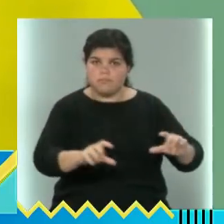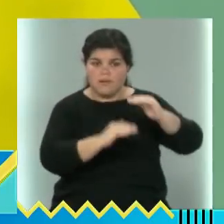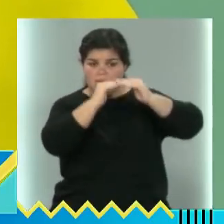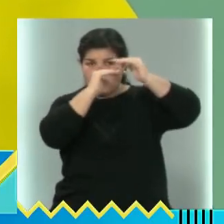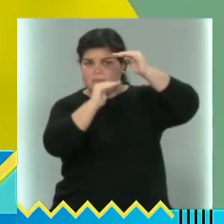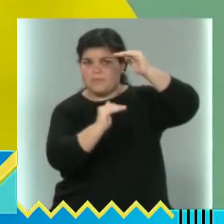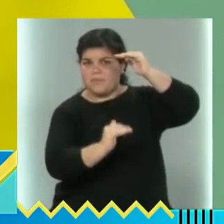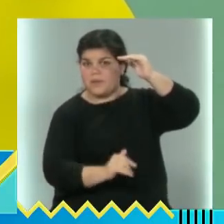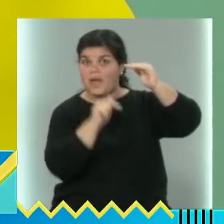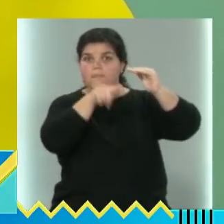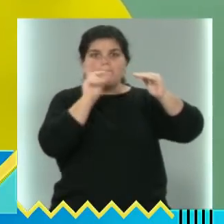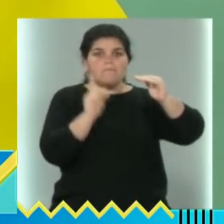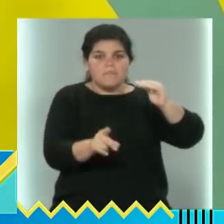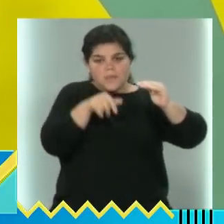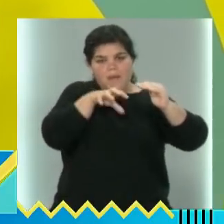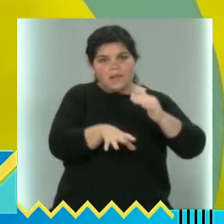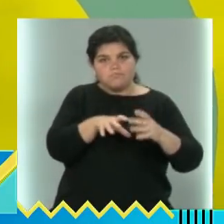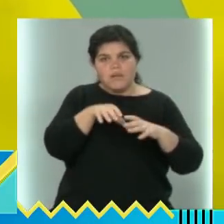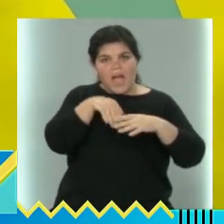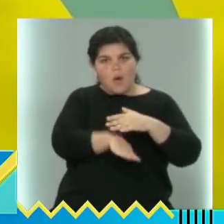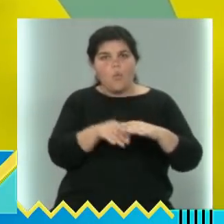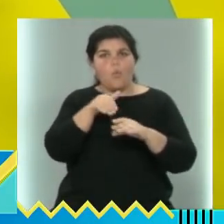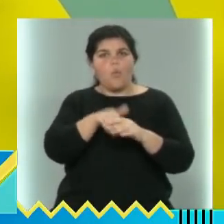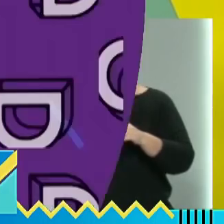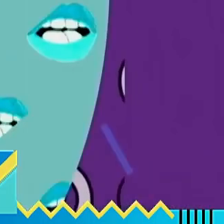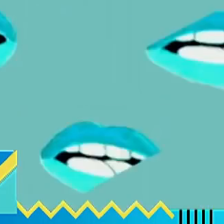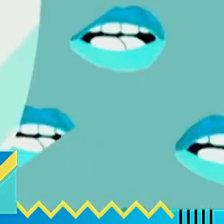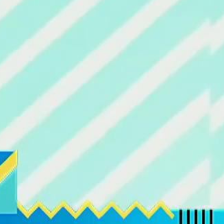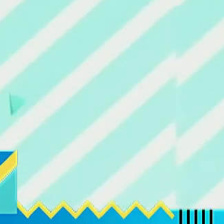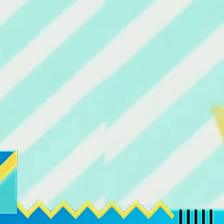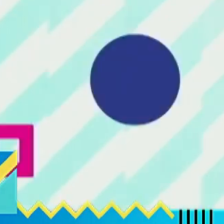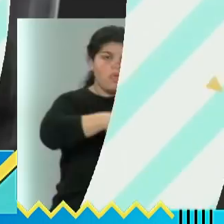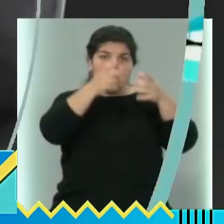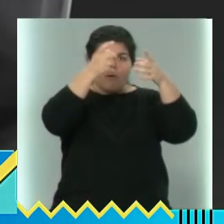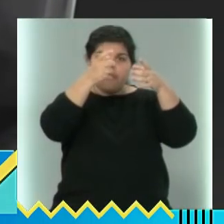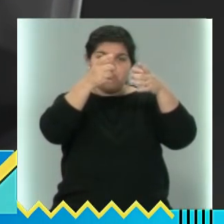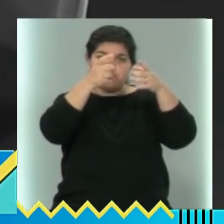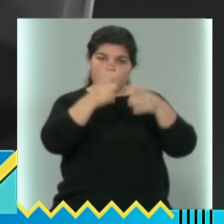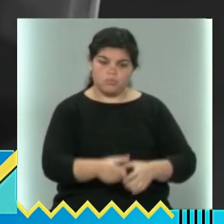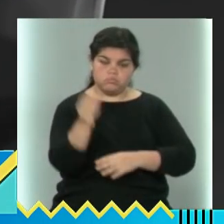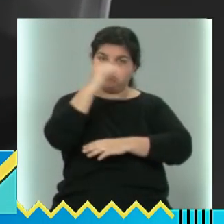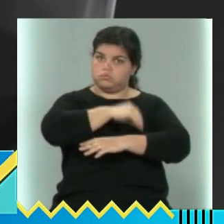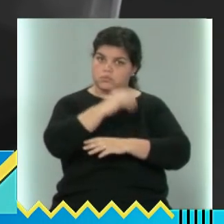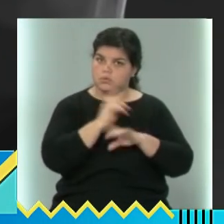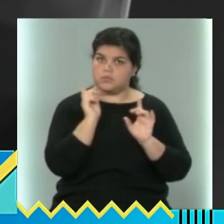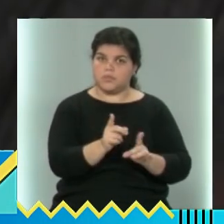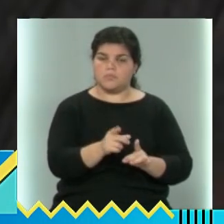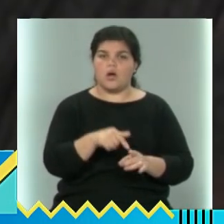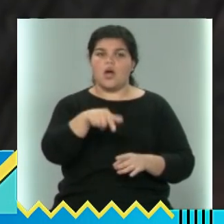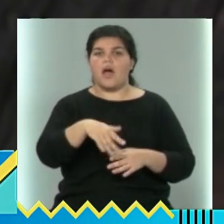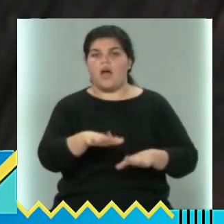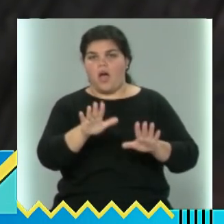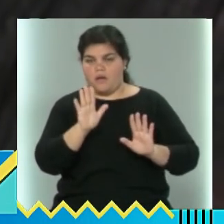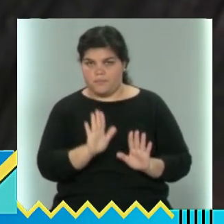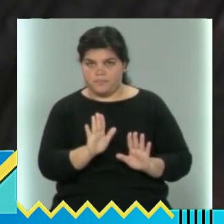mismas rocas reservorio que te forman los yacimientos convencionales. Entonces, la posibilidad de contaminar una napa